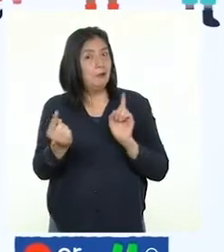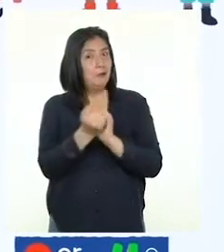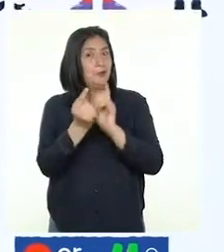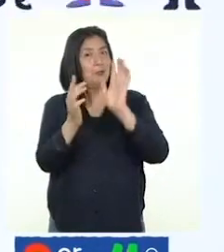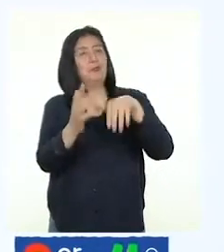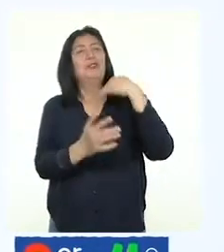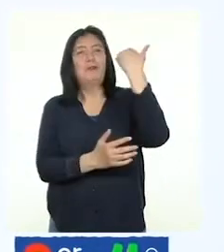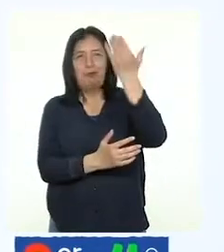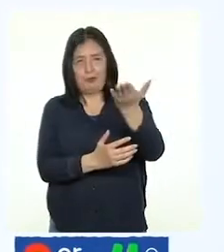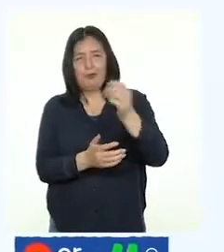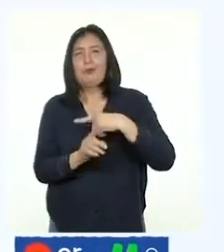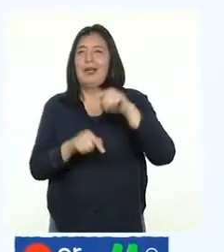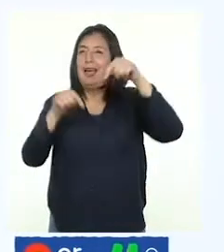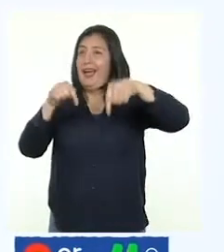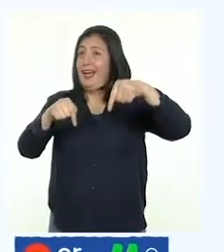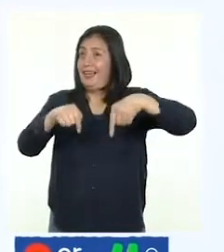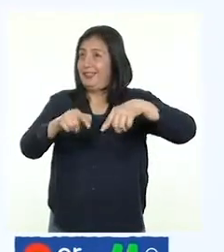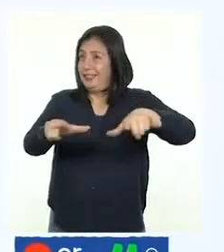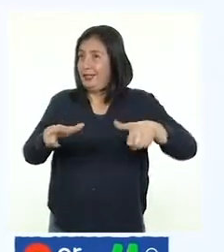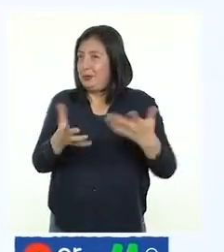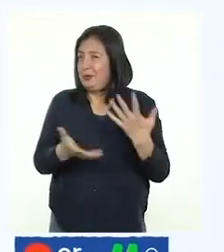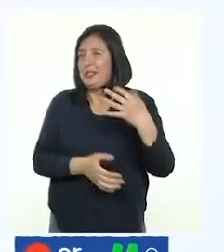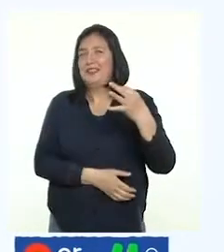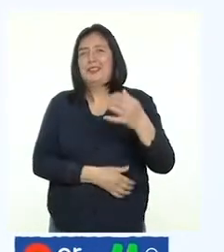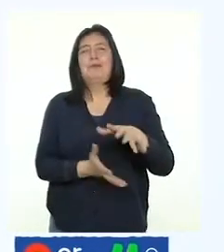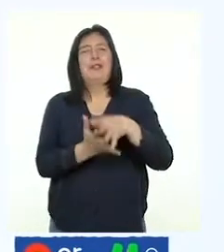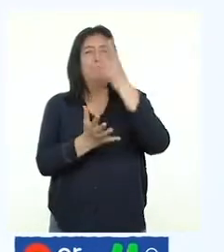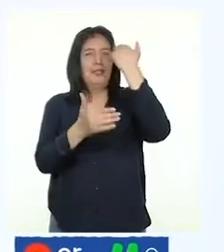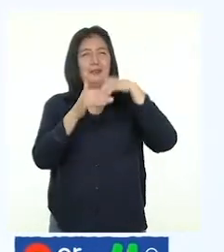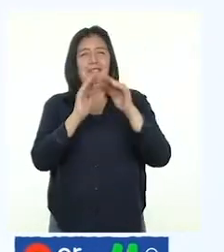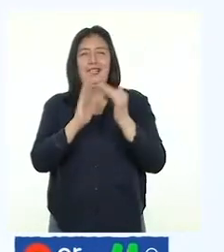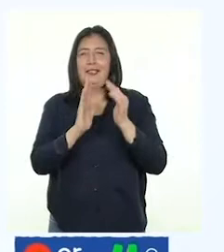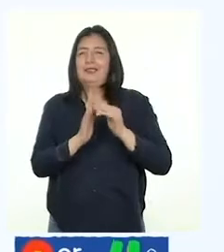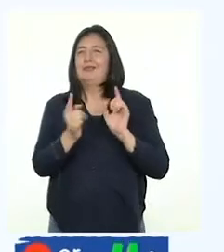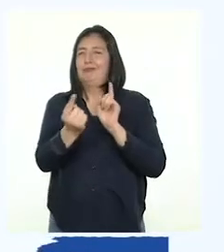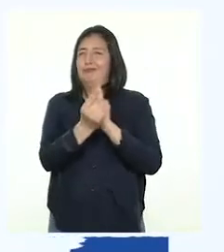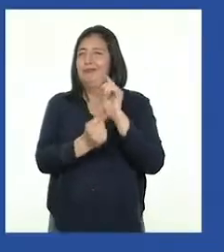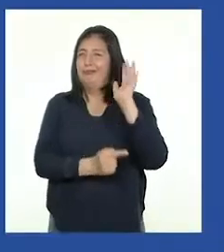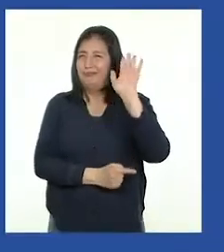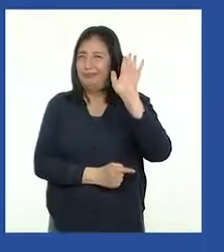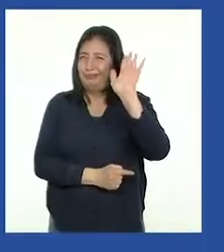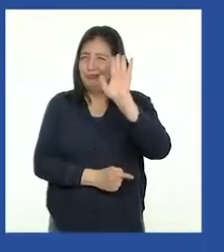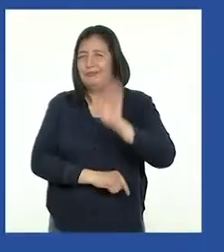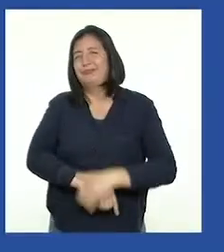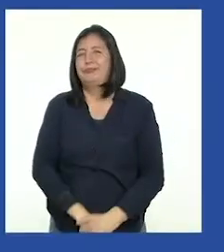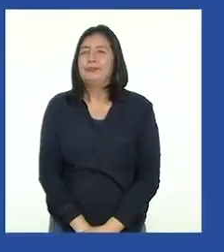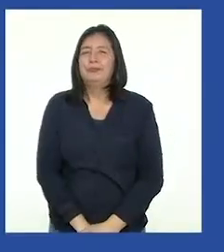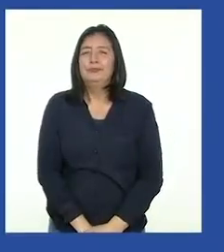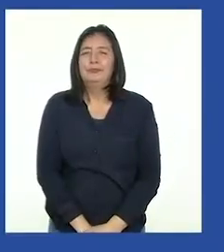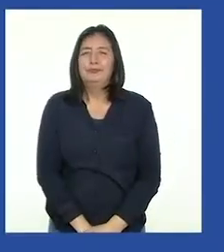en el próximo programa, aquí en su espacio de siempre, Aprendo en Casa. ¡Nos vemos! ¡Chao, chao!